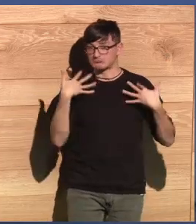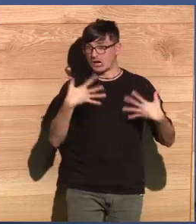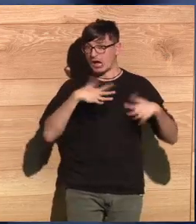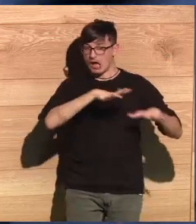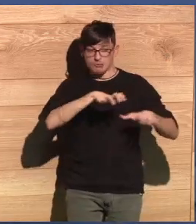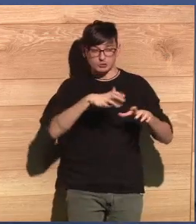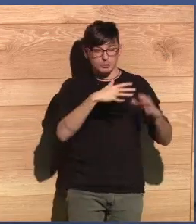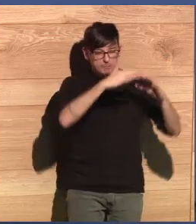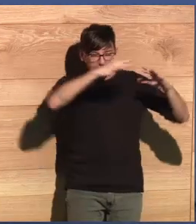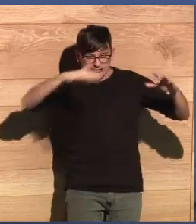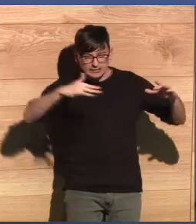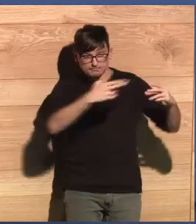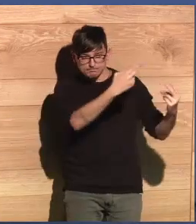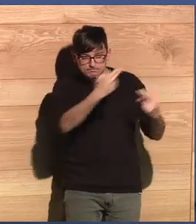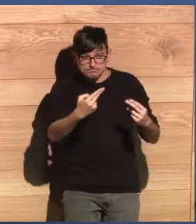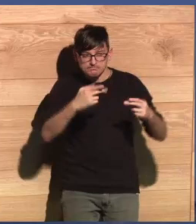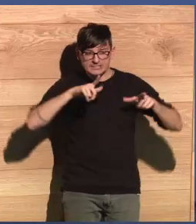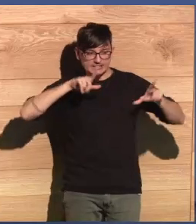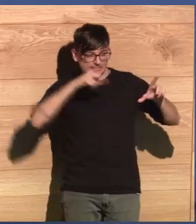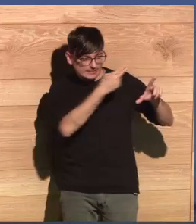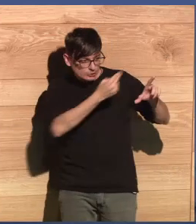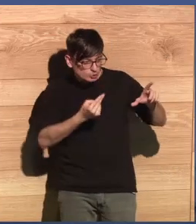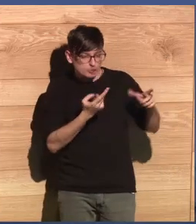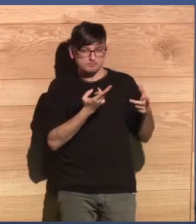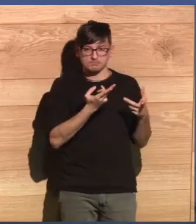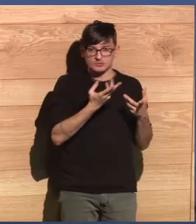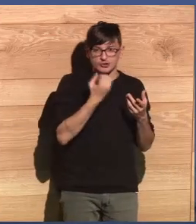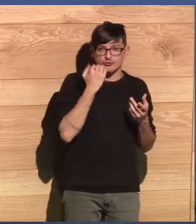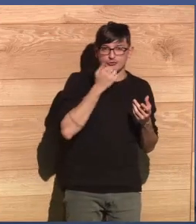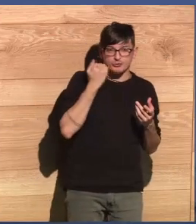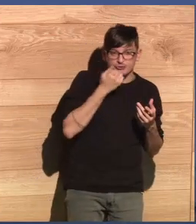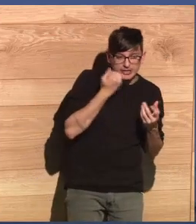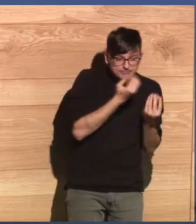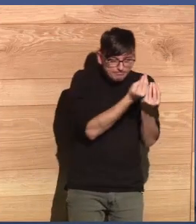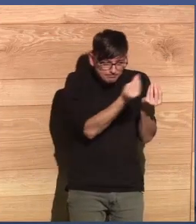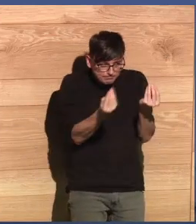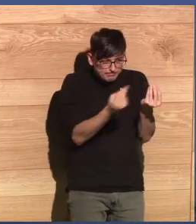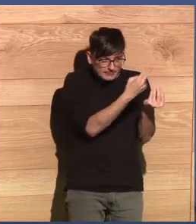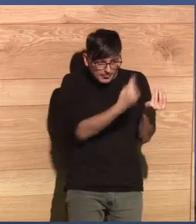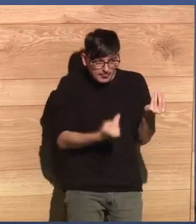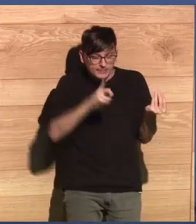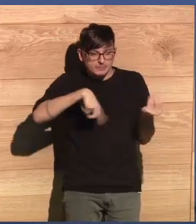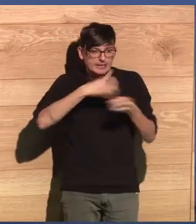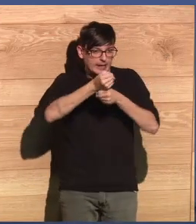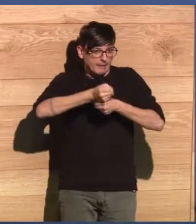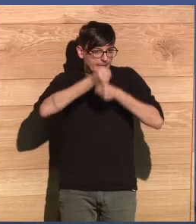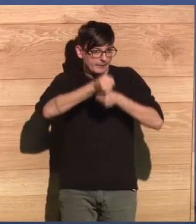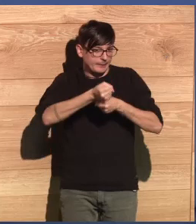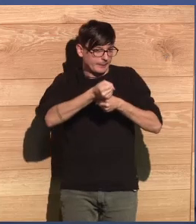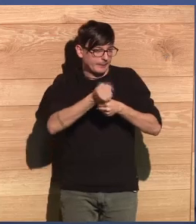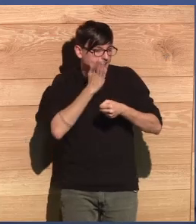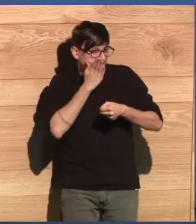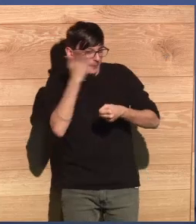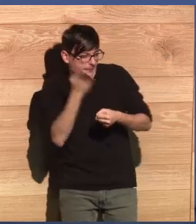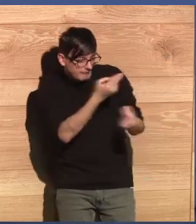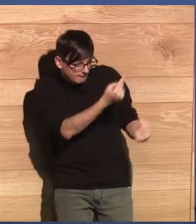dibujar paisajes, retratos, fruteros llenos de comida y sobre todo pintaba su caballo mientras éste dormía.